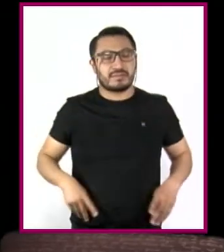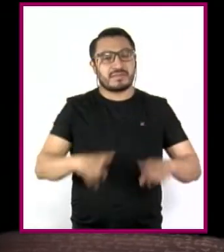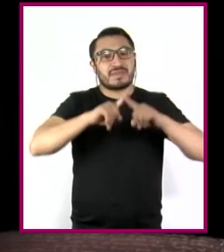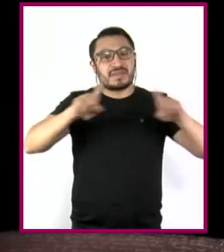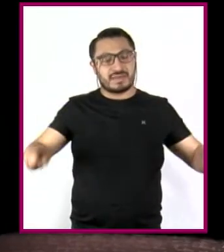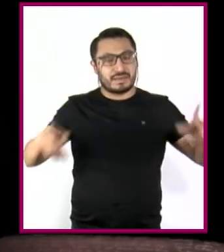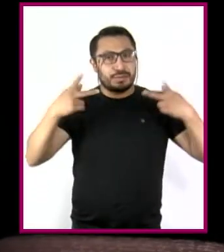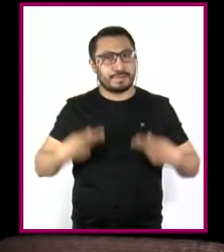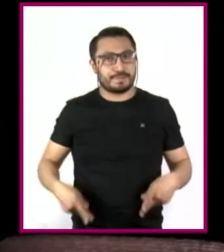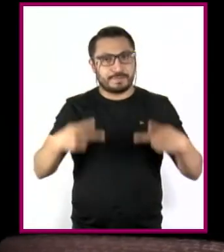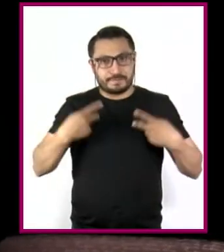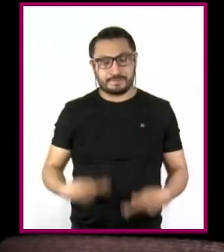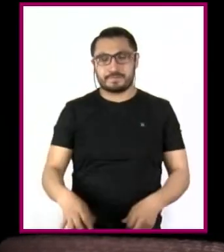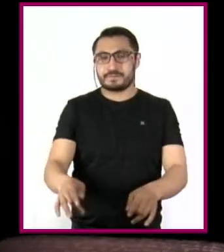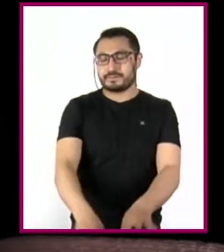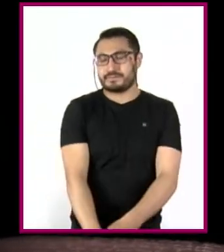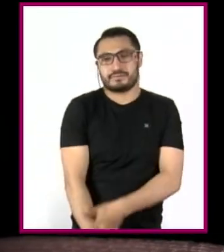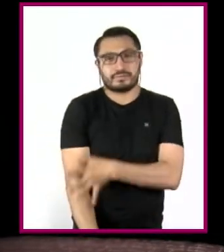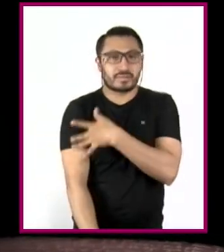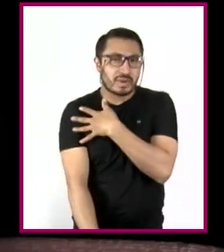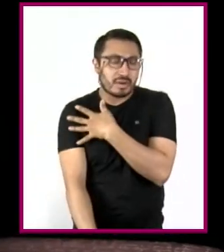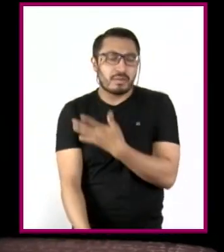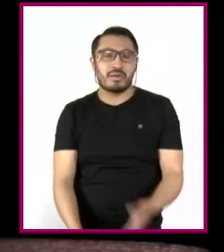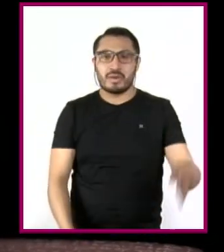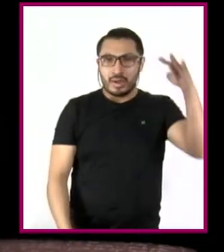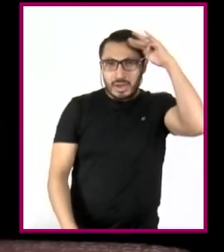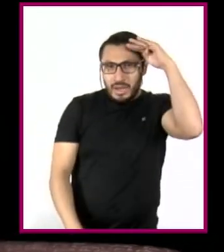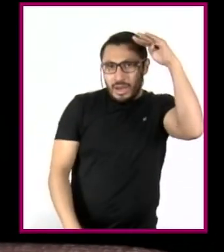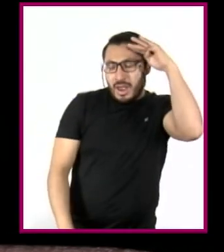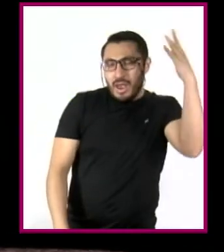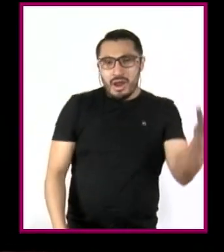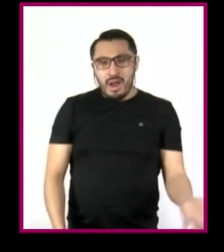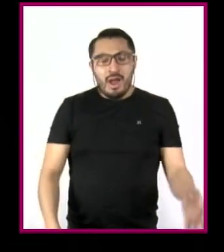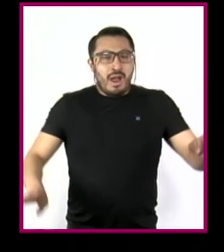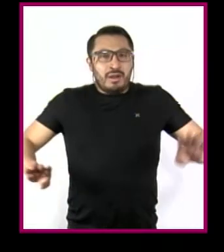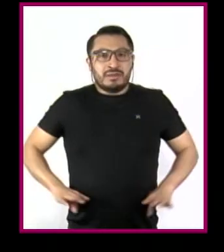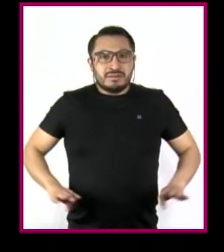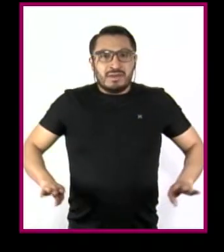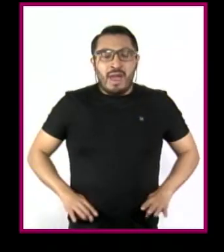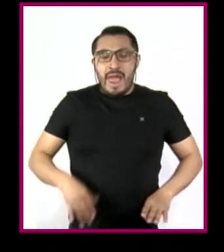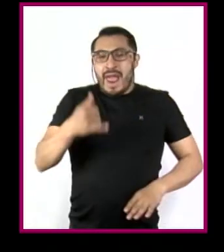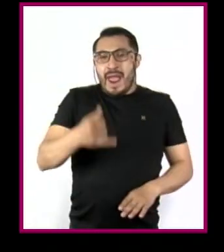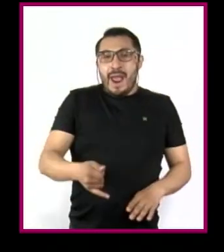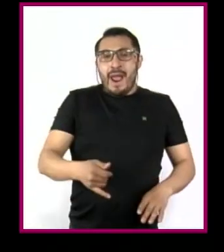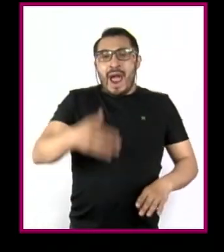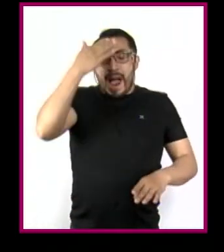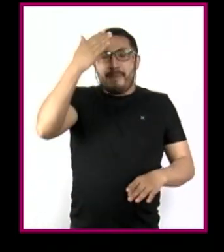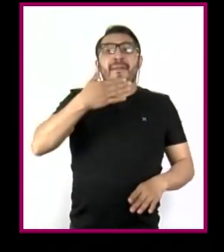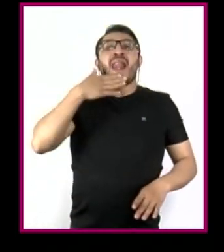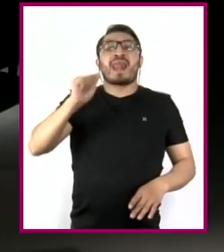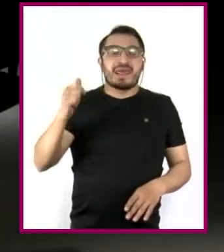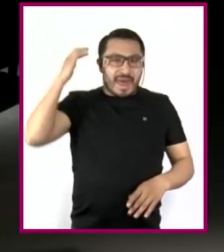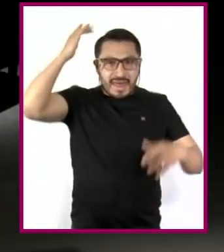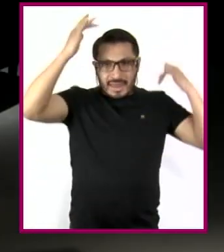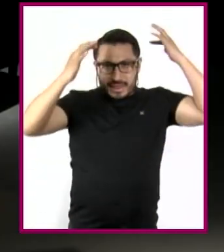personas: emociones, pensamientos, carácter y capacidad de